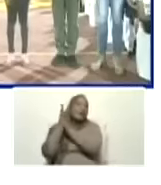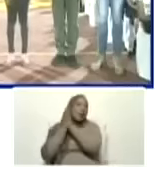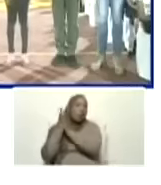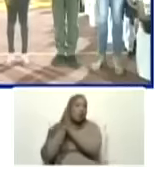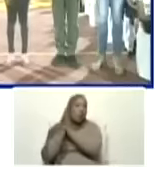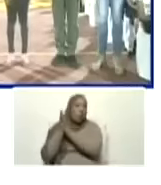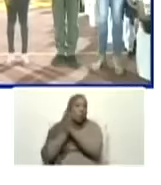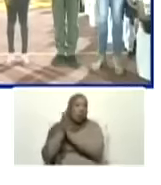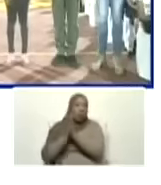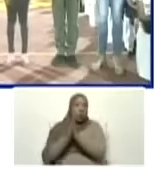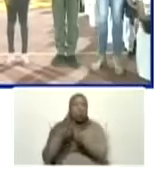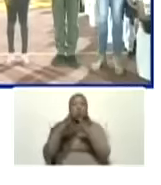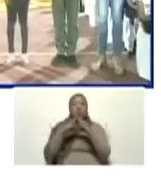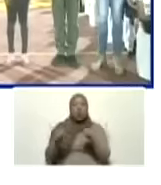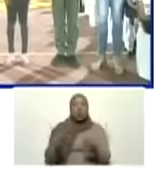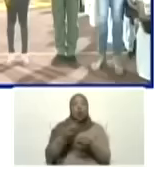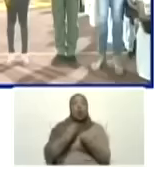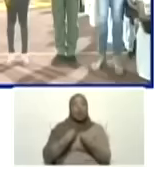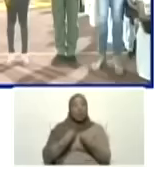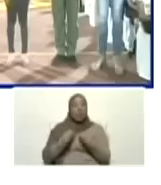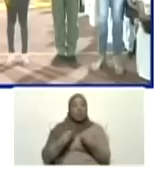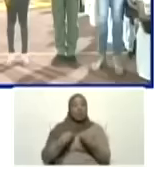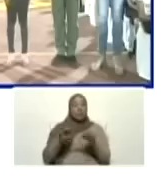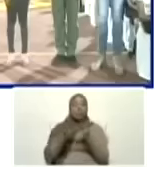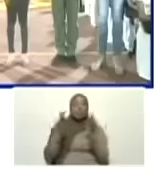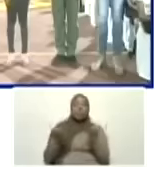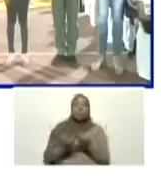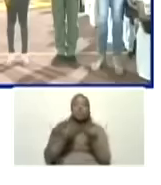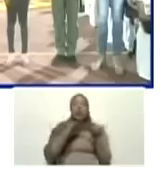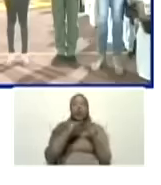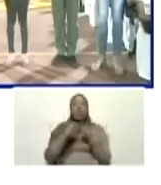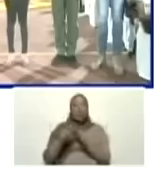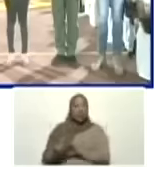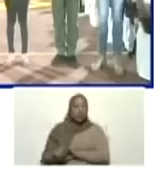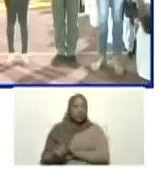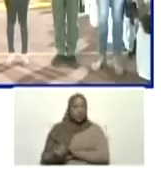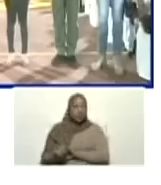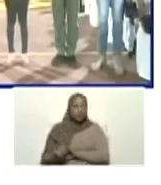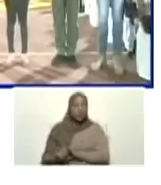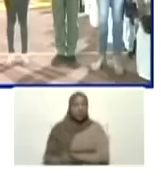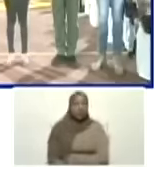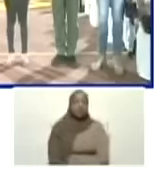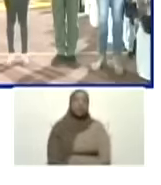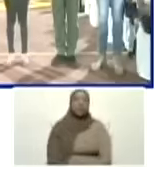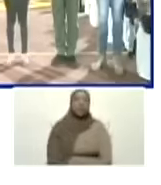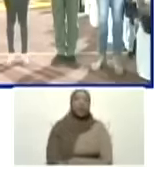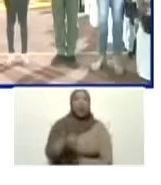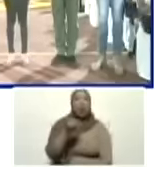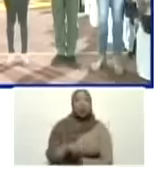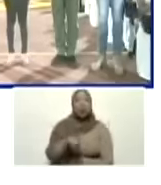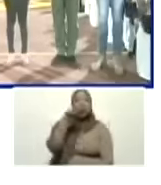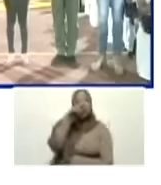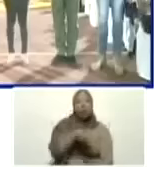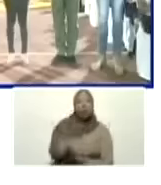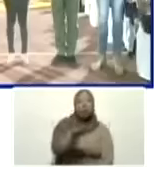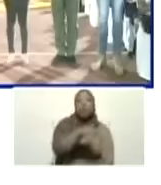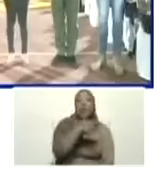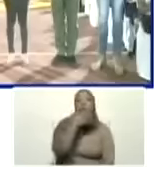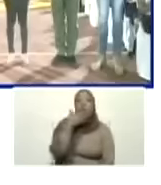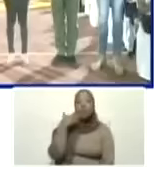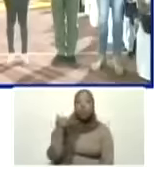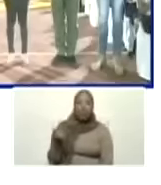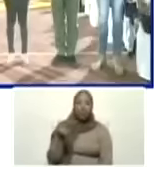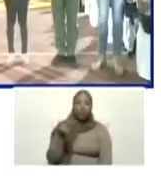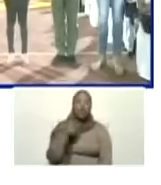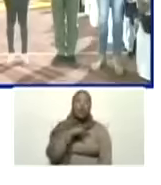emprendedoras para todas las áreas de la vida, de la familia, de la comunidad. Hoy somos un pueblo mejor.